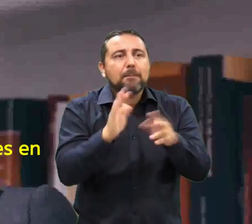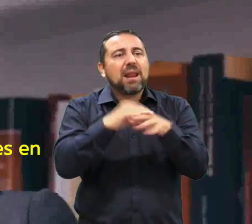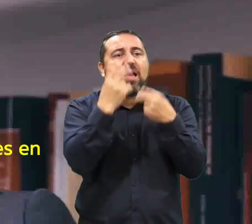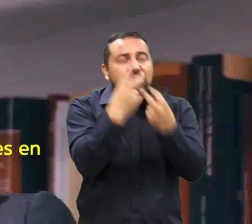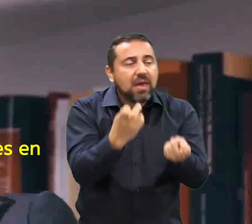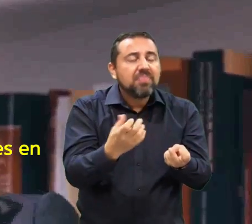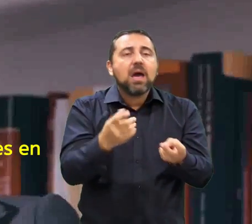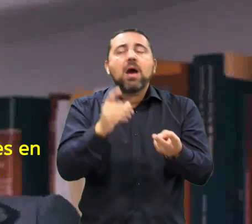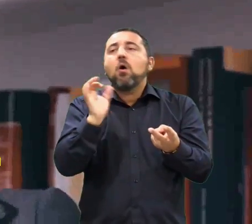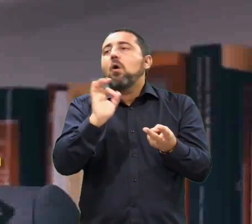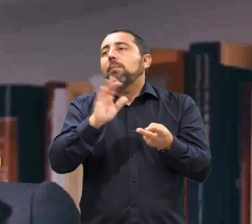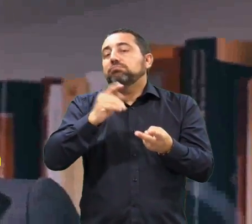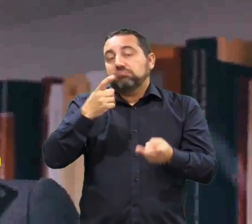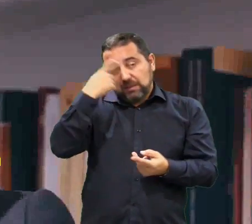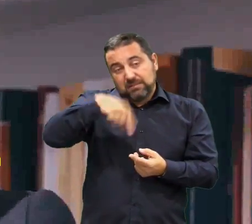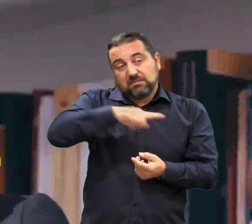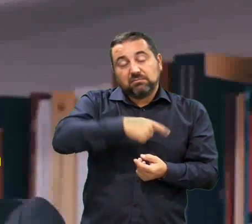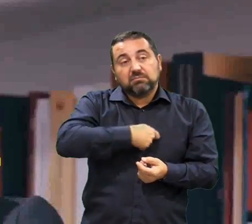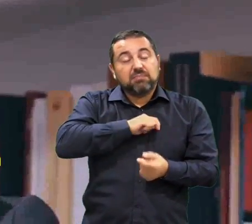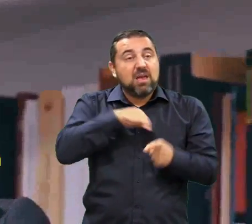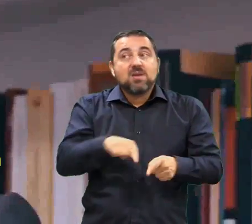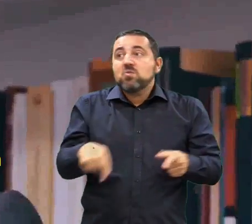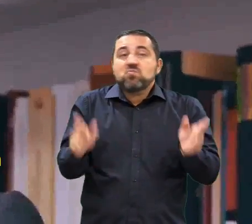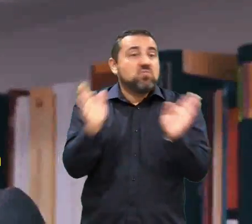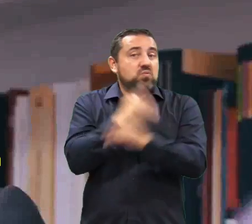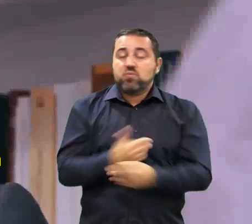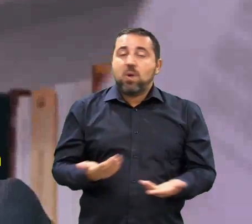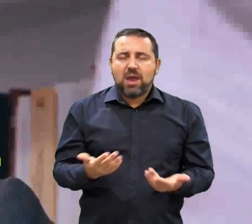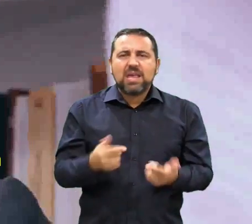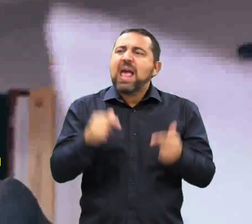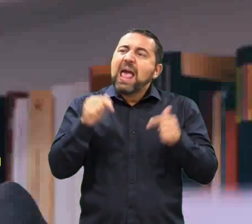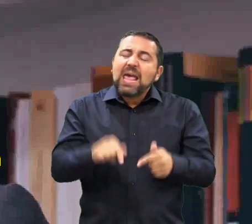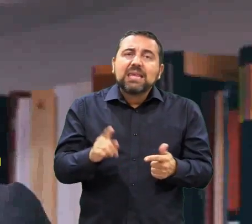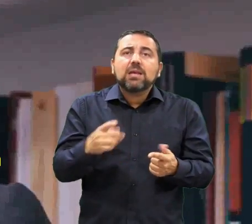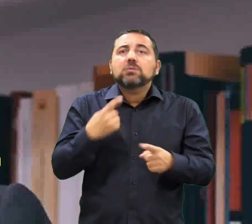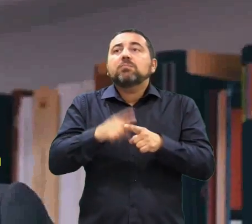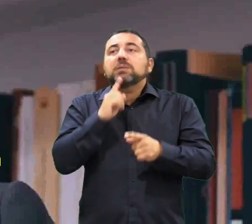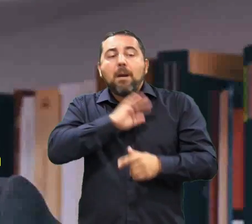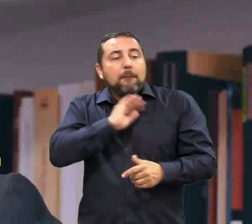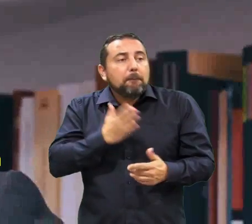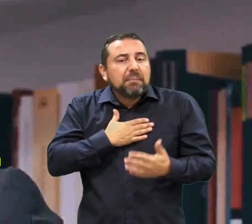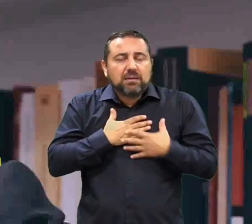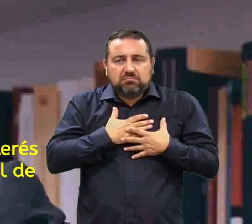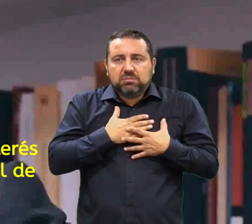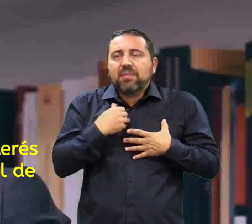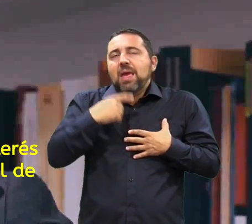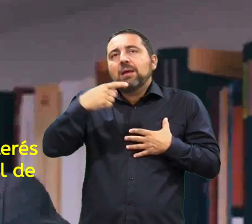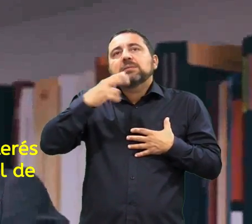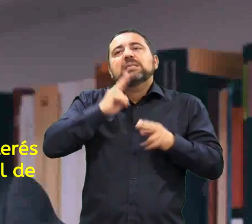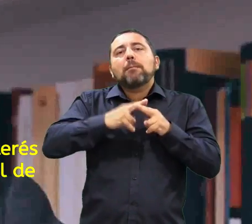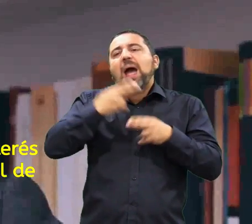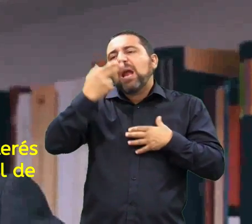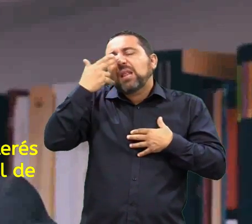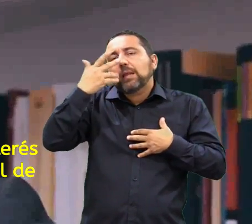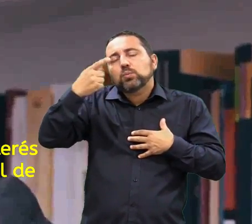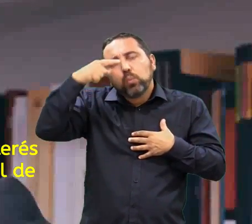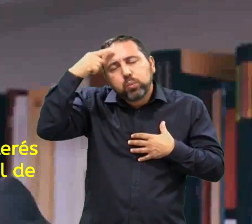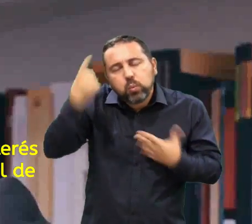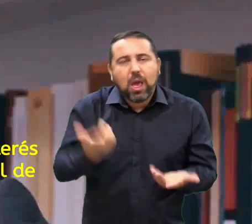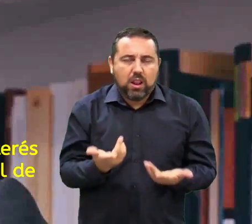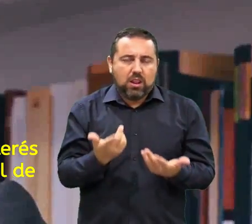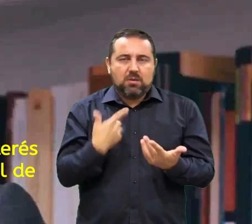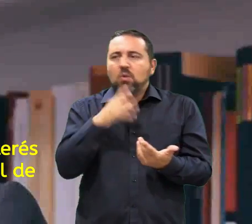fiscales, desgravaciones, que en nuestro país, como sabes, son prácticamente inexistentes. Es decir, aquí, salvo los bienes declarados, bienes